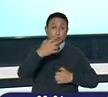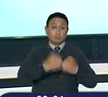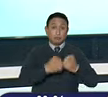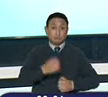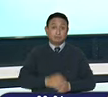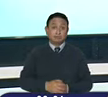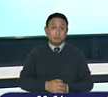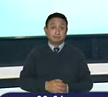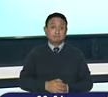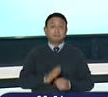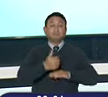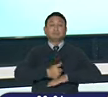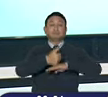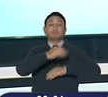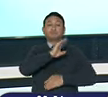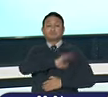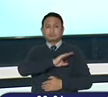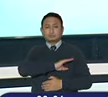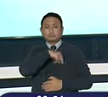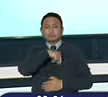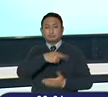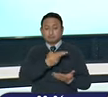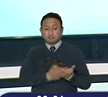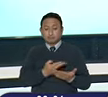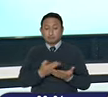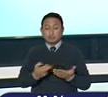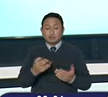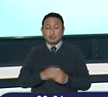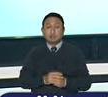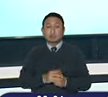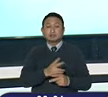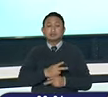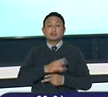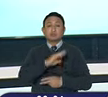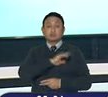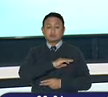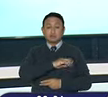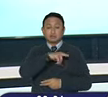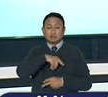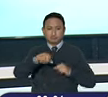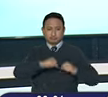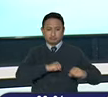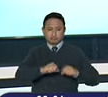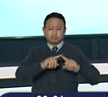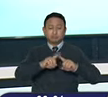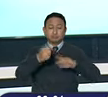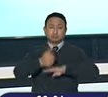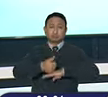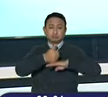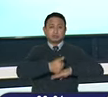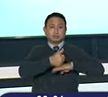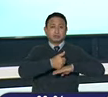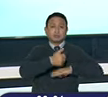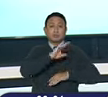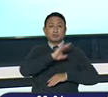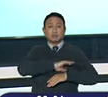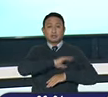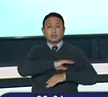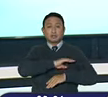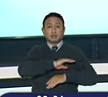tipo. La autoridad municipal, en reunión del Consejo Metropolitano, explicó que está trabajando con varias instituciones del Cabildo y